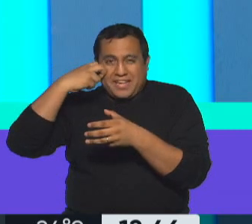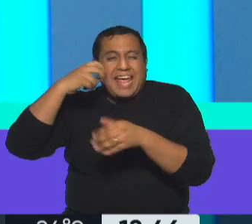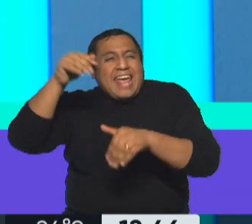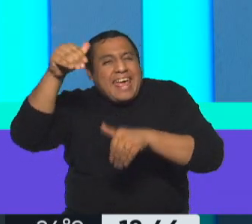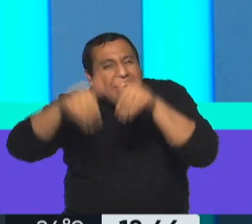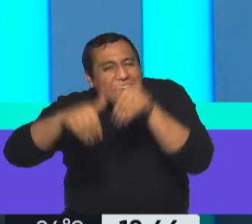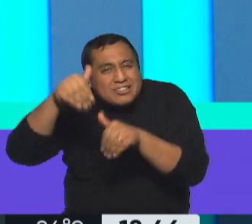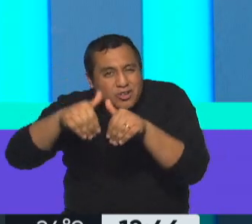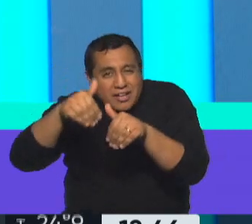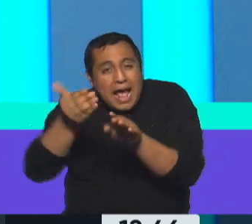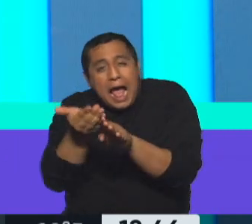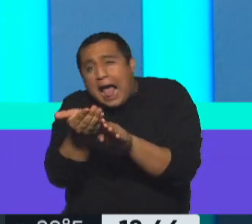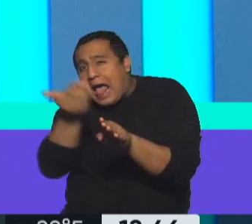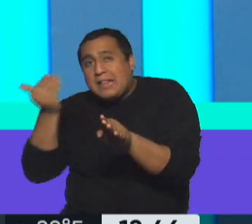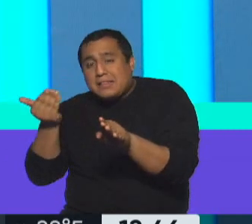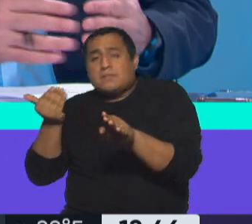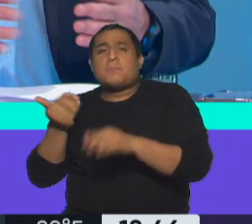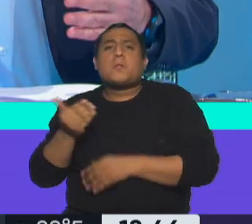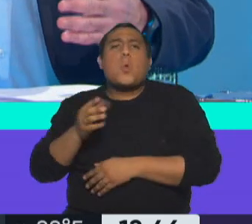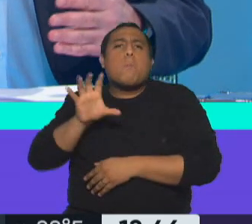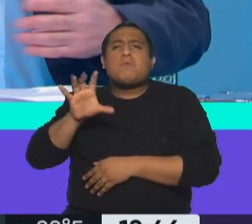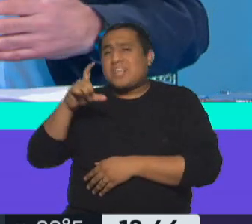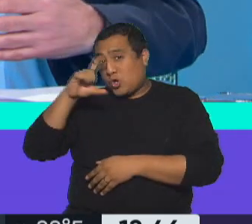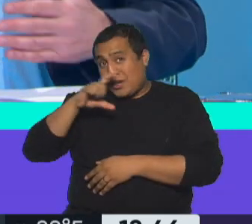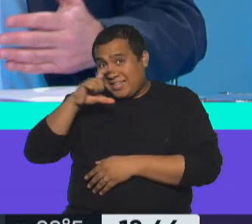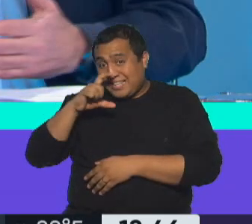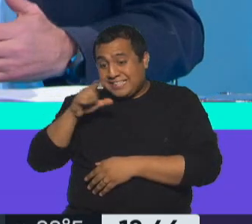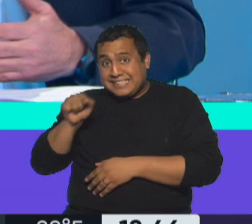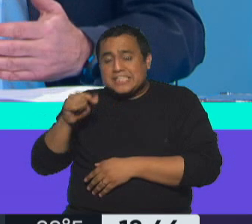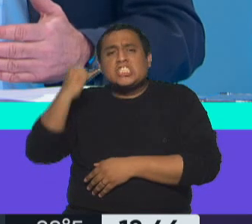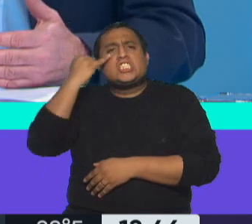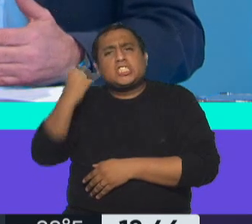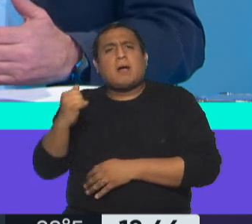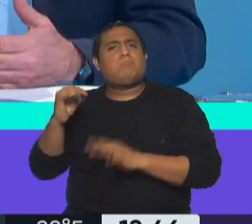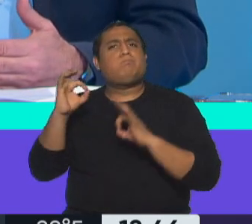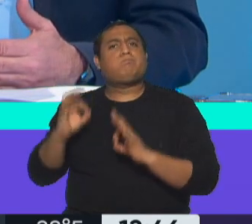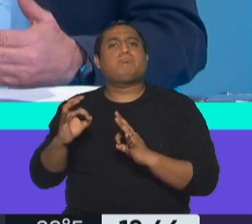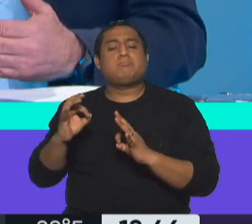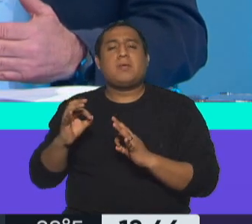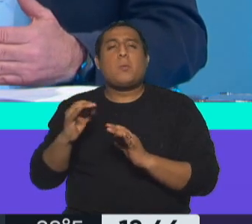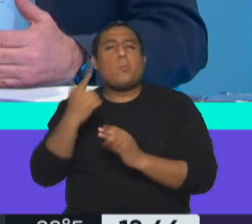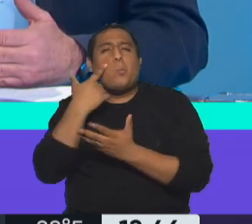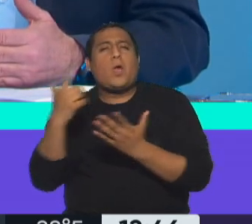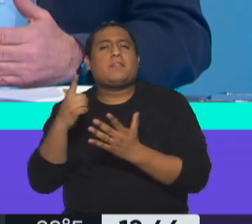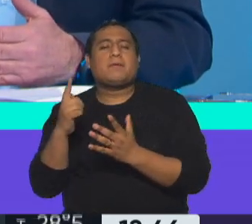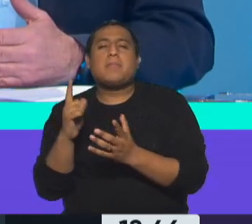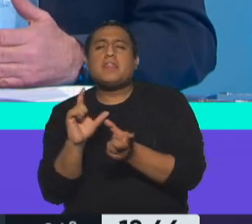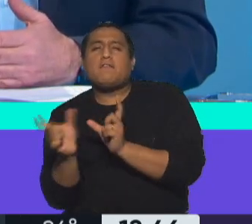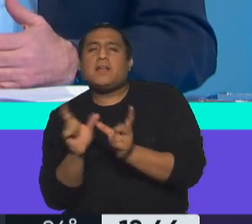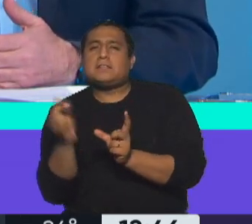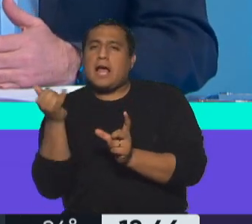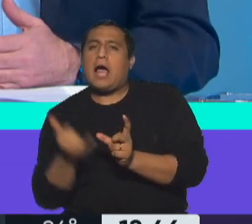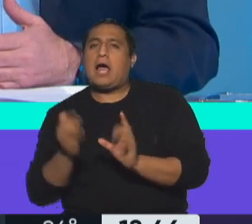de la jornada sea de la provincia de corrientes ella marcaba lo que son las diferencias y los